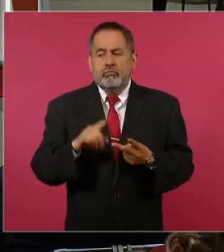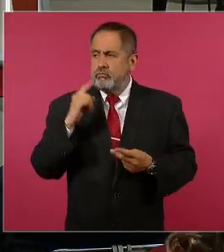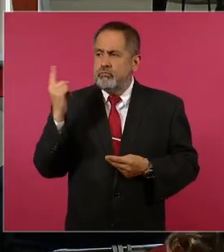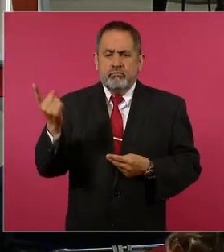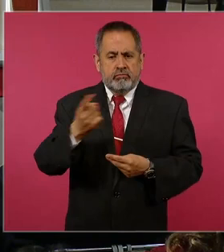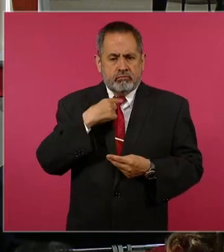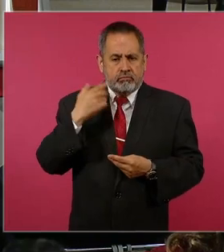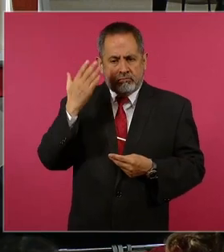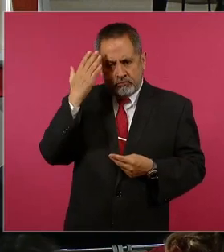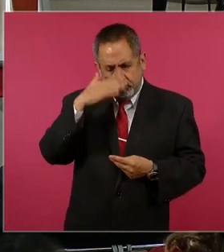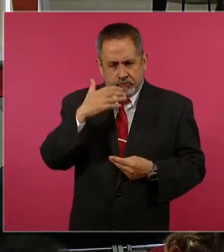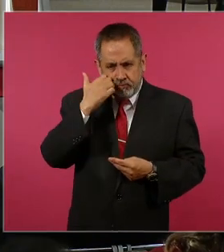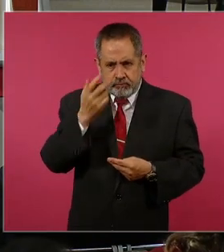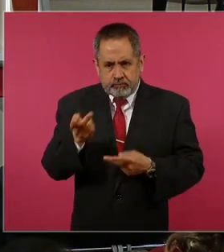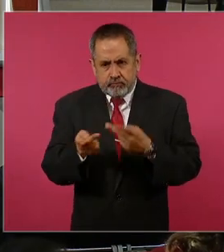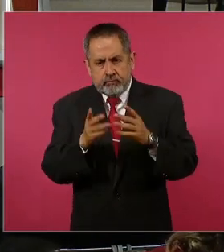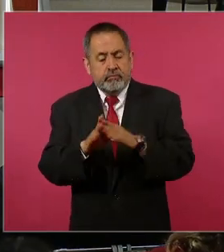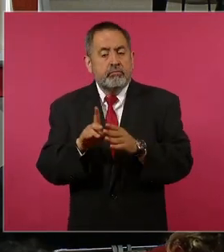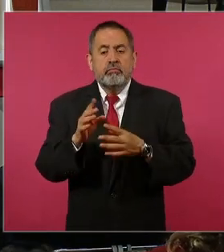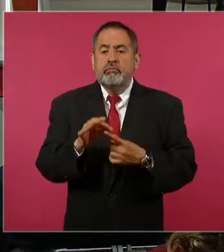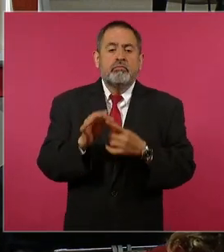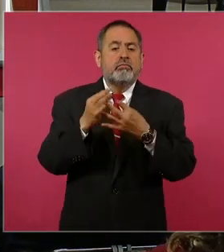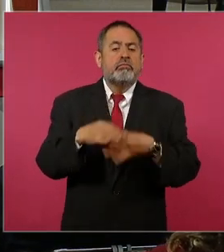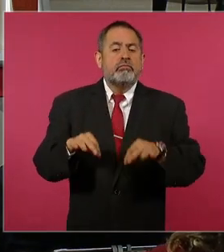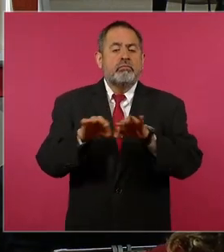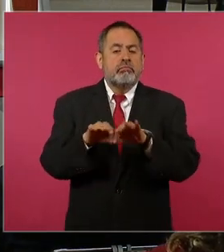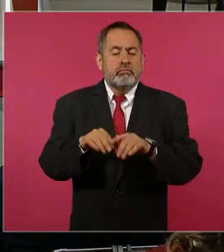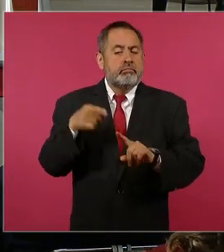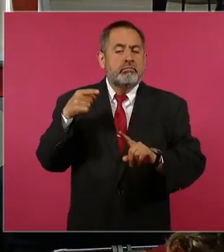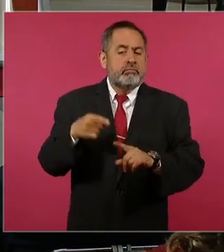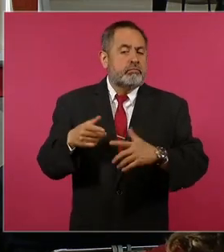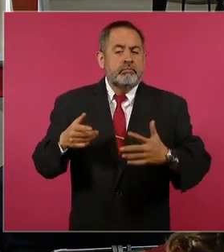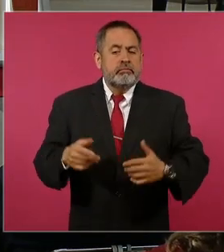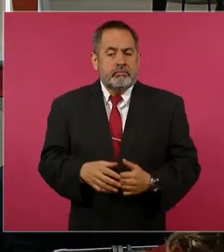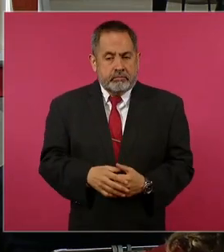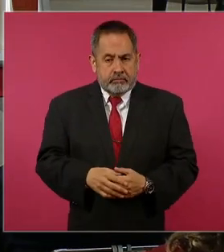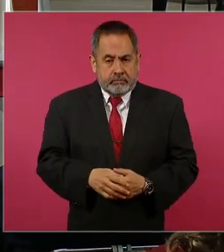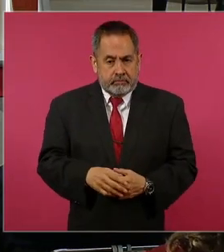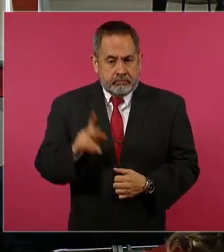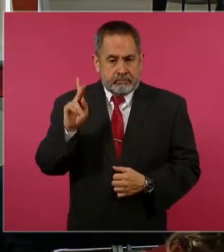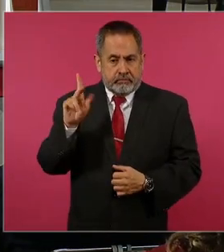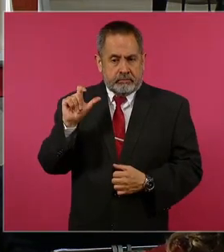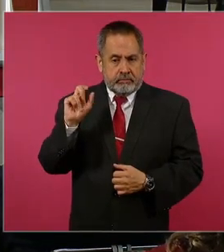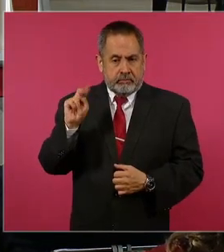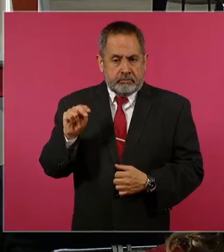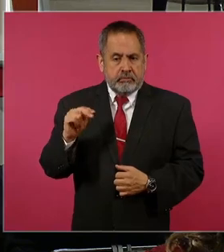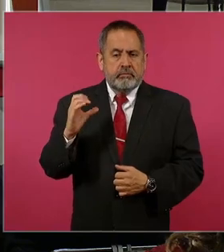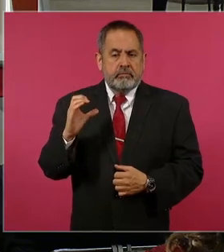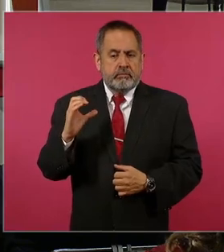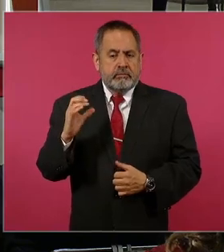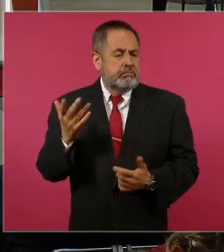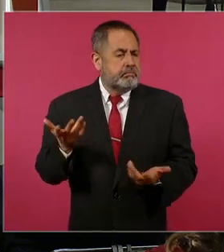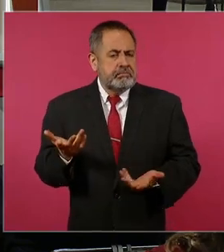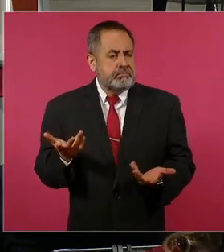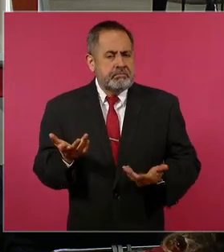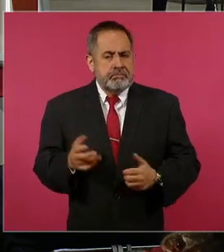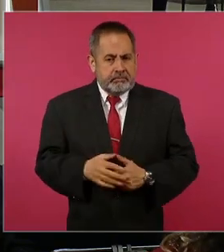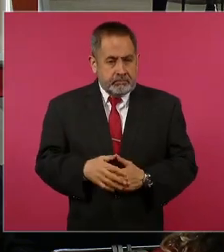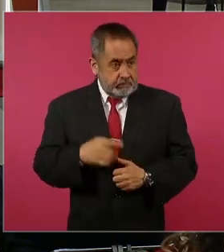los compañeros ponderan y que es importante subrayar, lo del Plan C. Vemos que